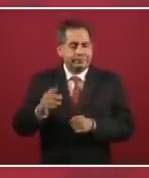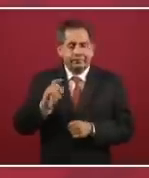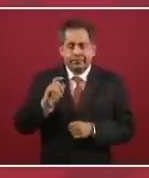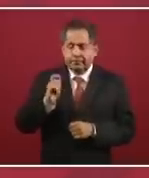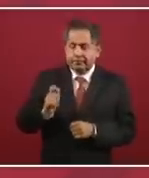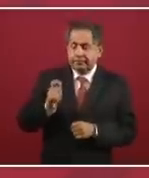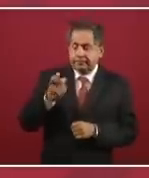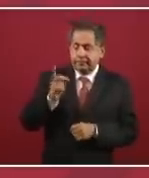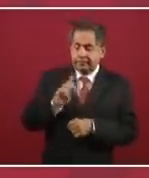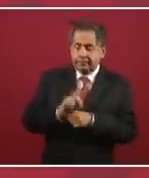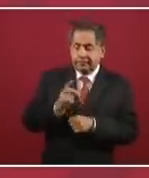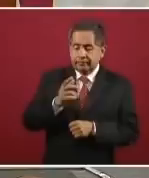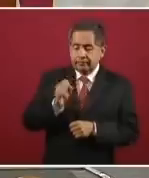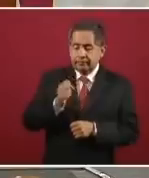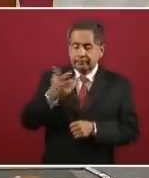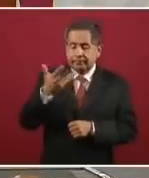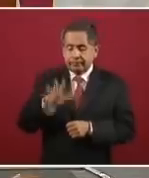septiembre.